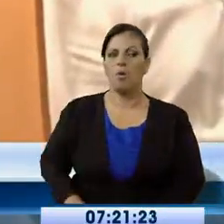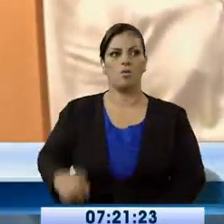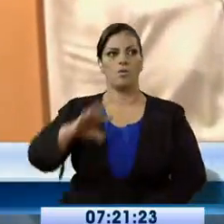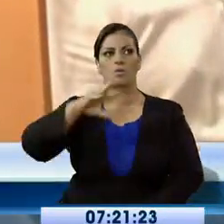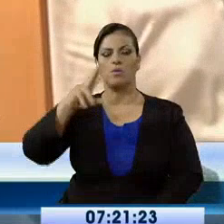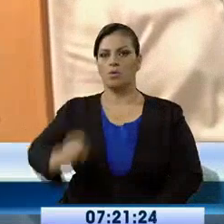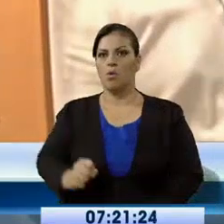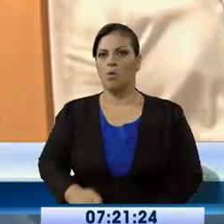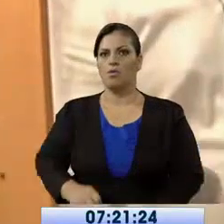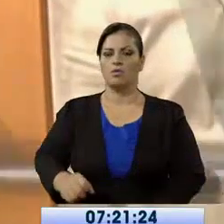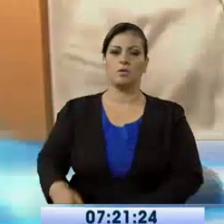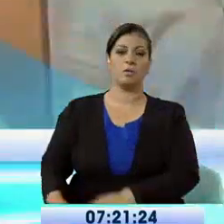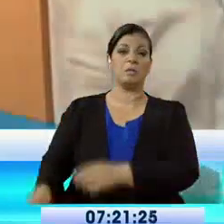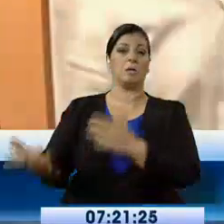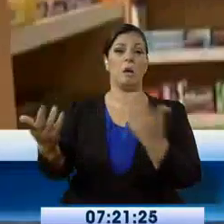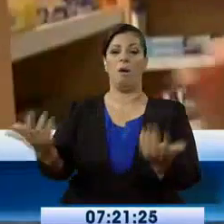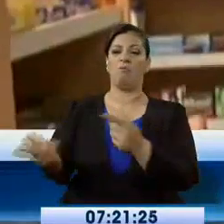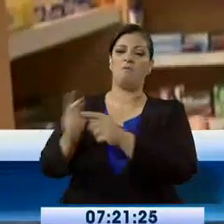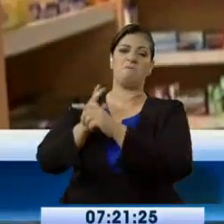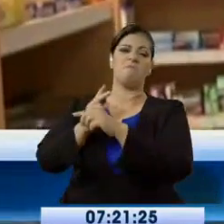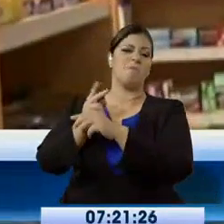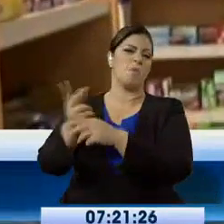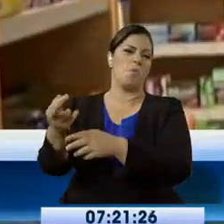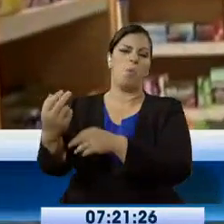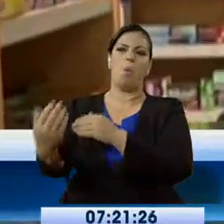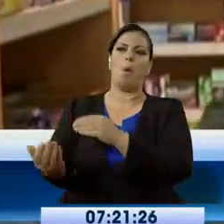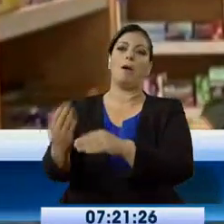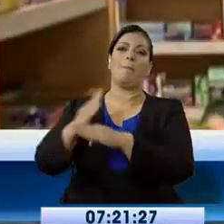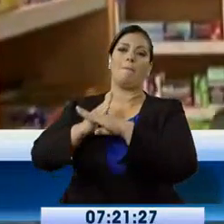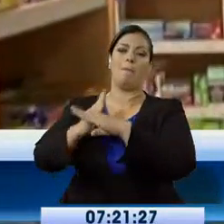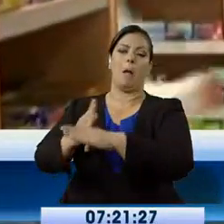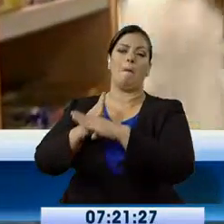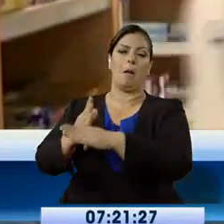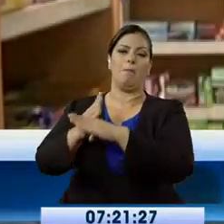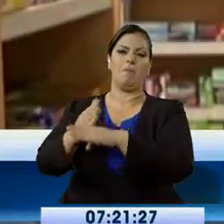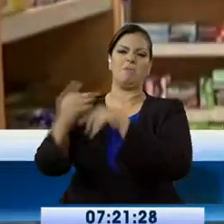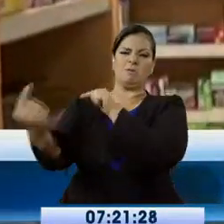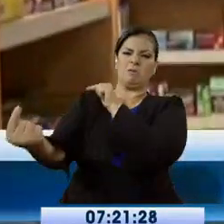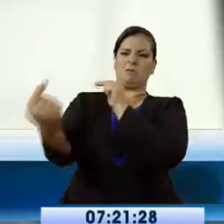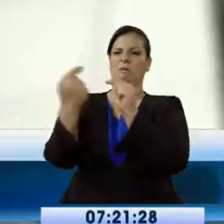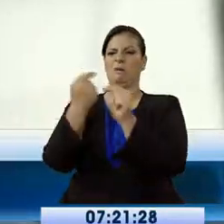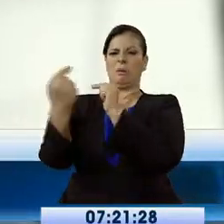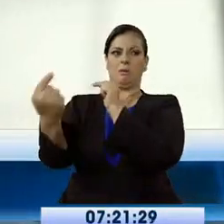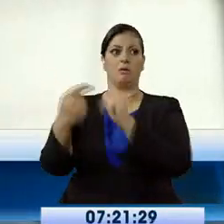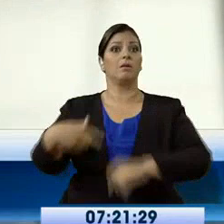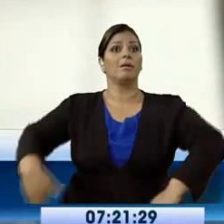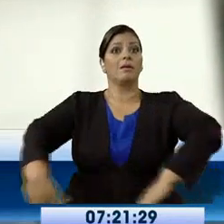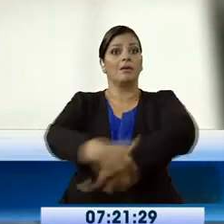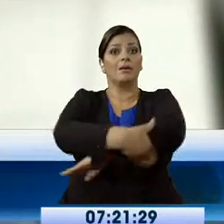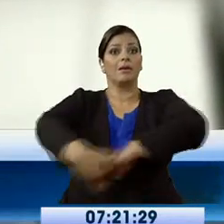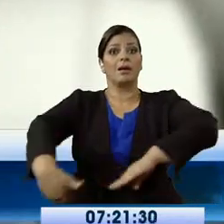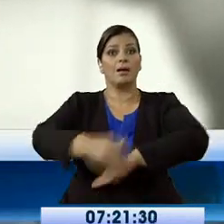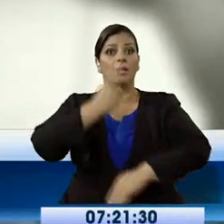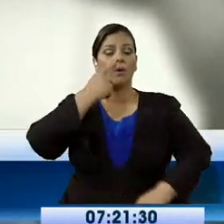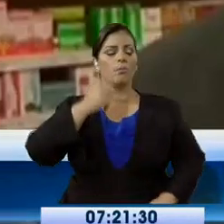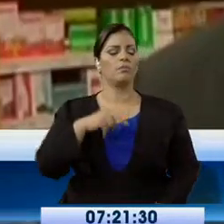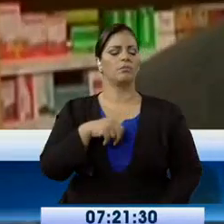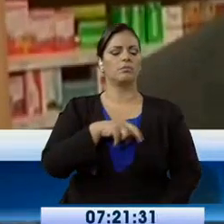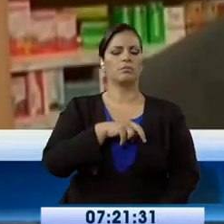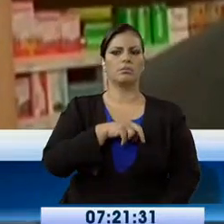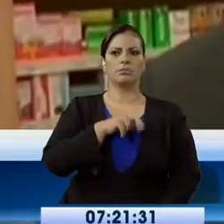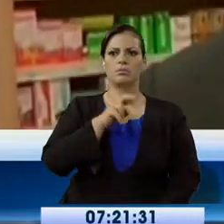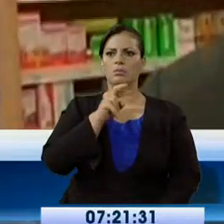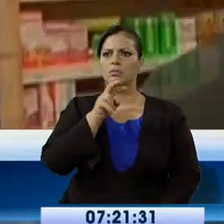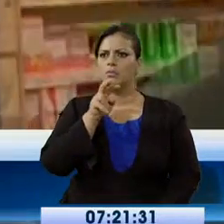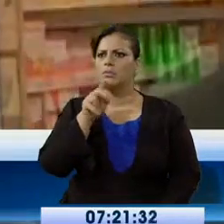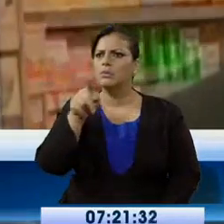caminaba sobre la avenida Eloy Alfaro se detuvo luego de observar los forcejeos. Buscó inmediatamente la forma de impedir el robo. Y veo que